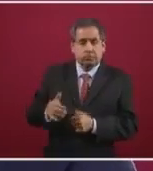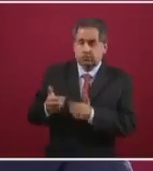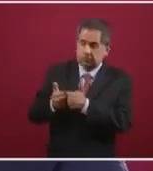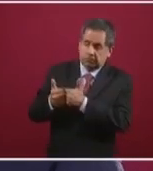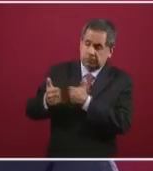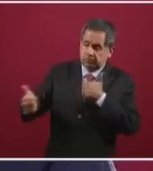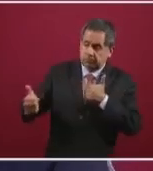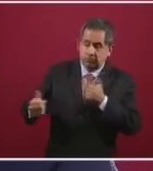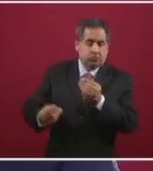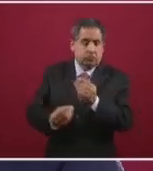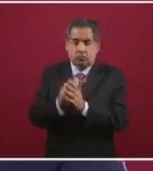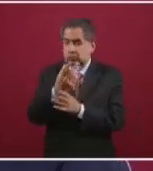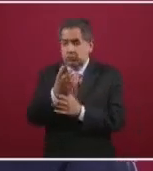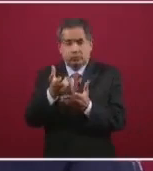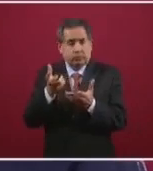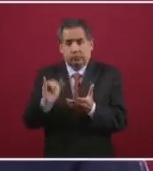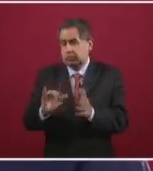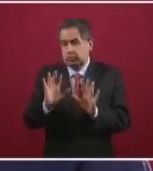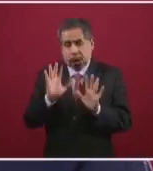a esta nueva realidad,